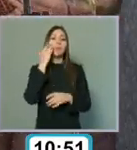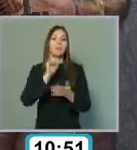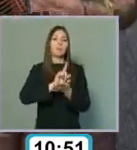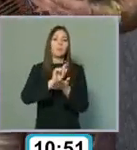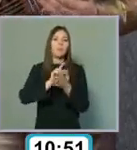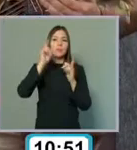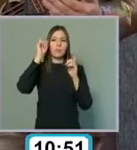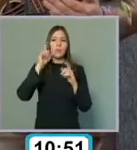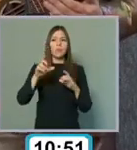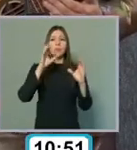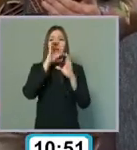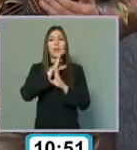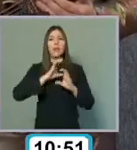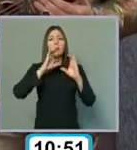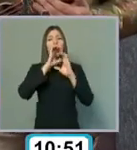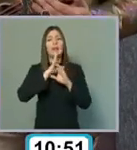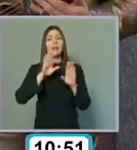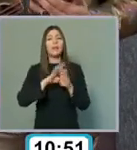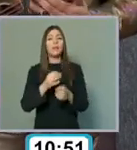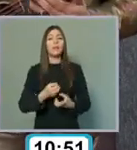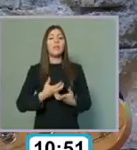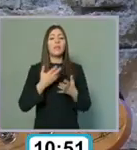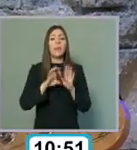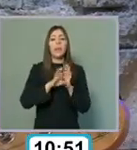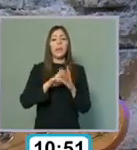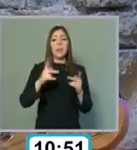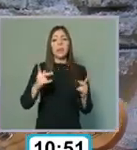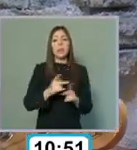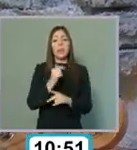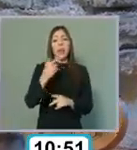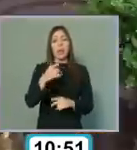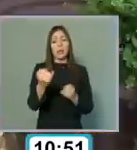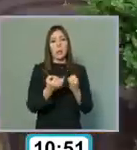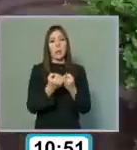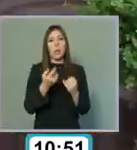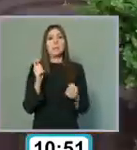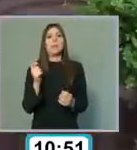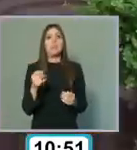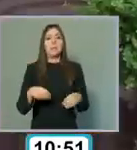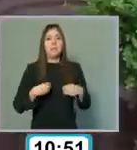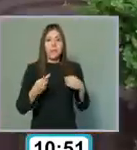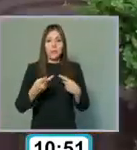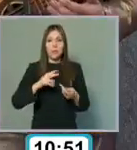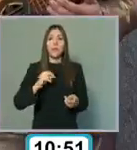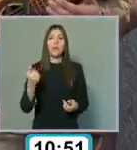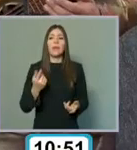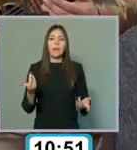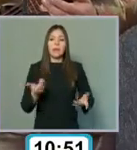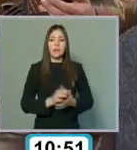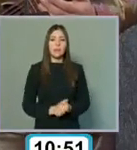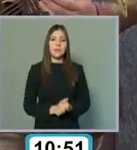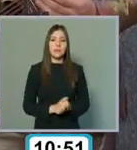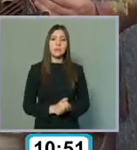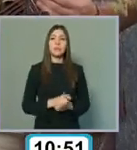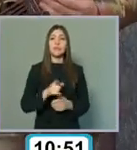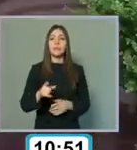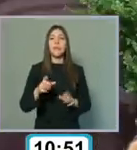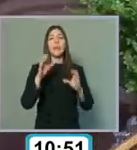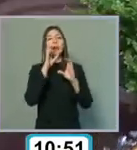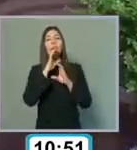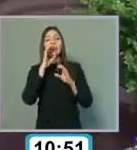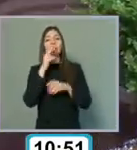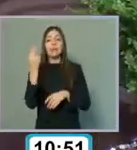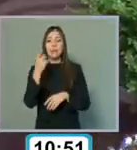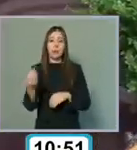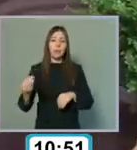con un sentimiento como que le pasó algo, ¿no? ¿O qué? Pues como que Pues se es debe que identificar con algo, que compadre. no hacen despecho, compadre. Y pues, Pórtate bien, ya te lo he